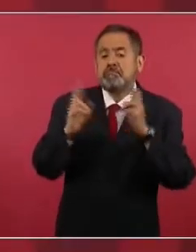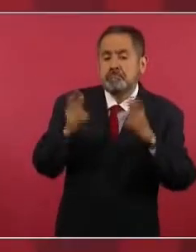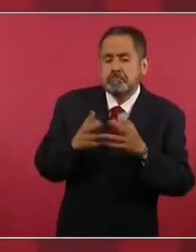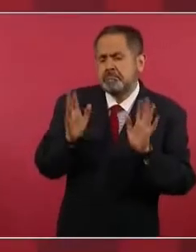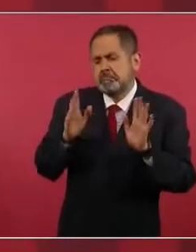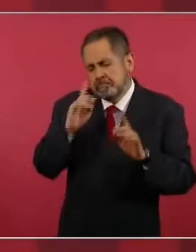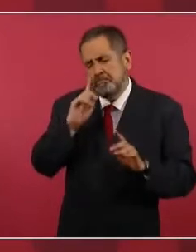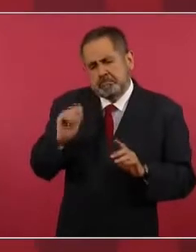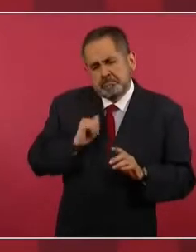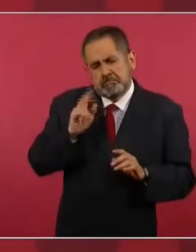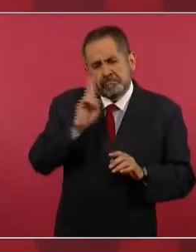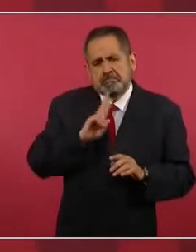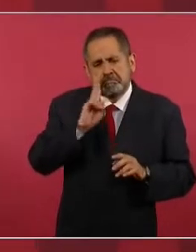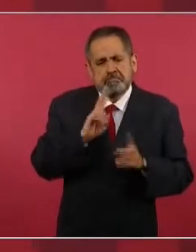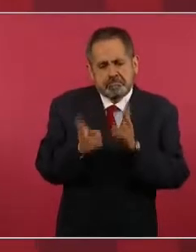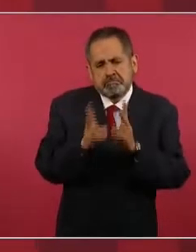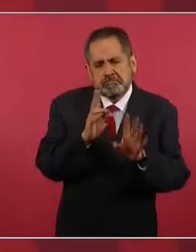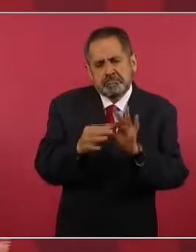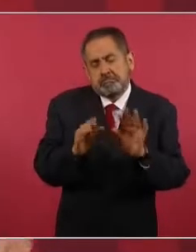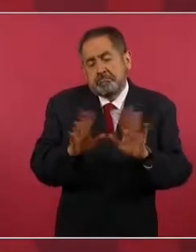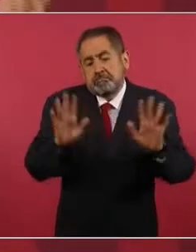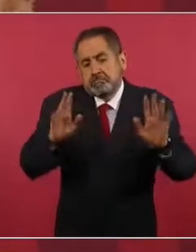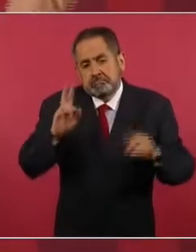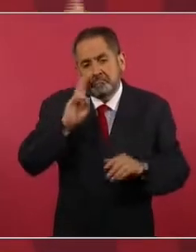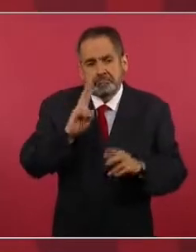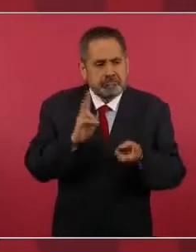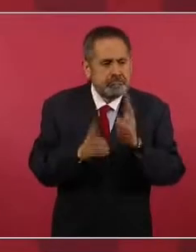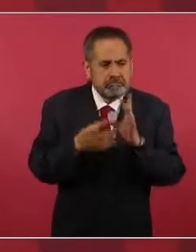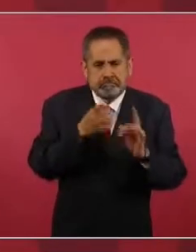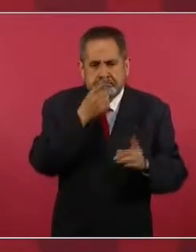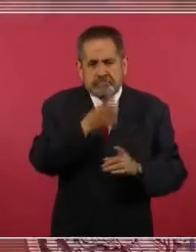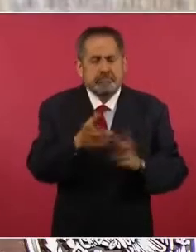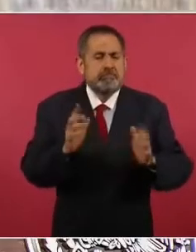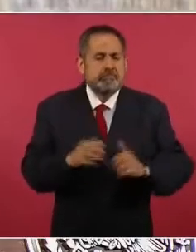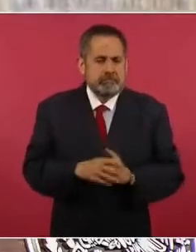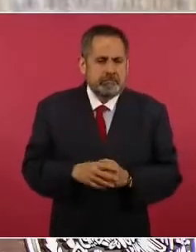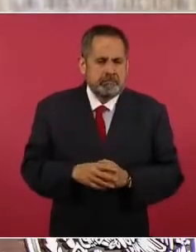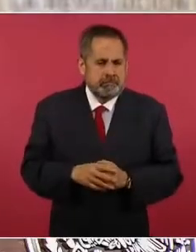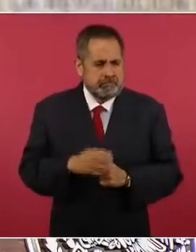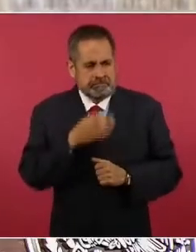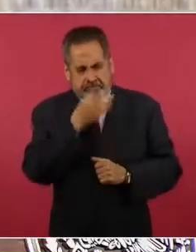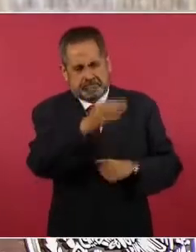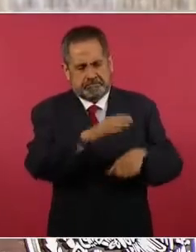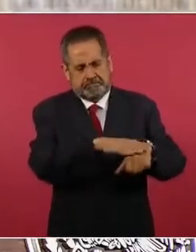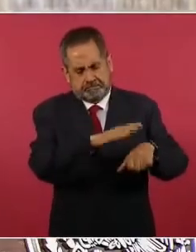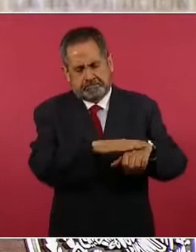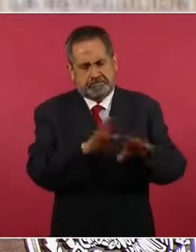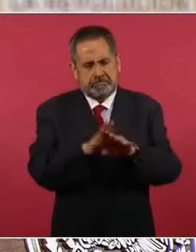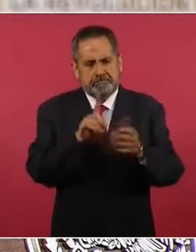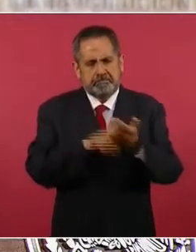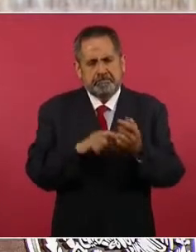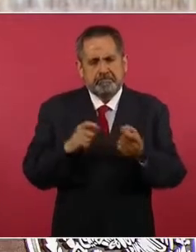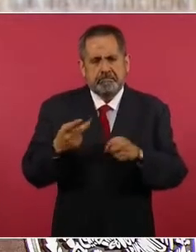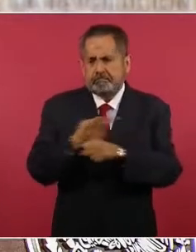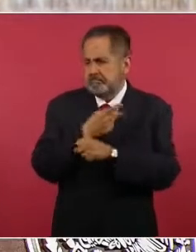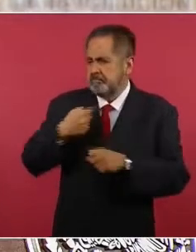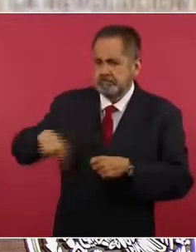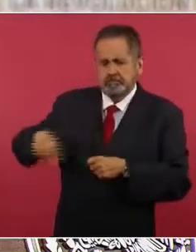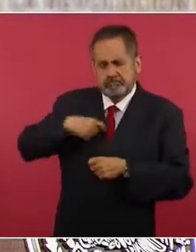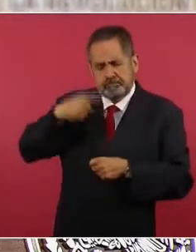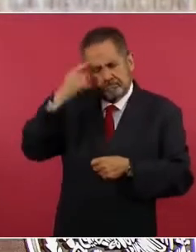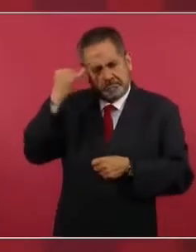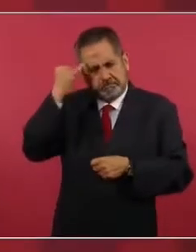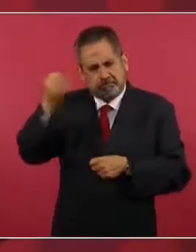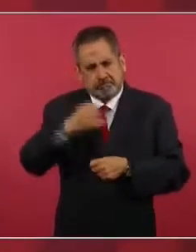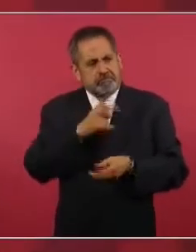pues aprovecharía, ¿no?, para decirle, para comunicarle lo que nosotros